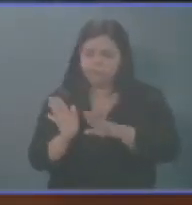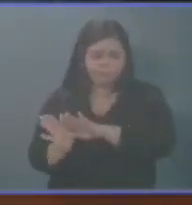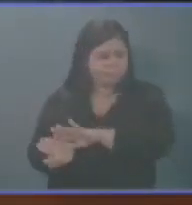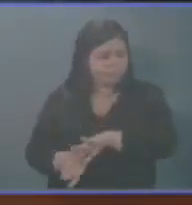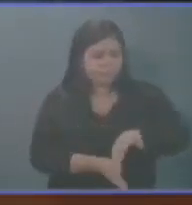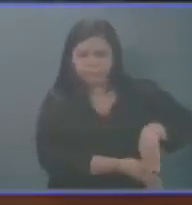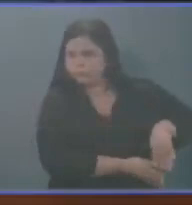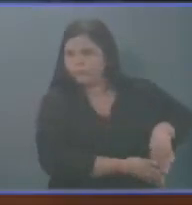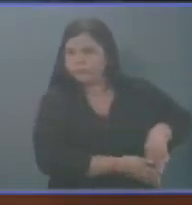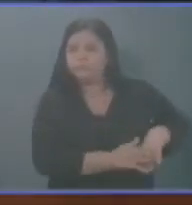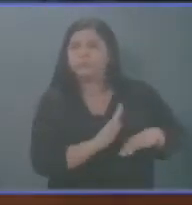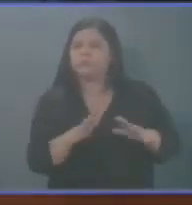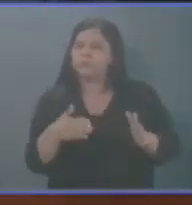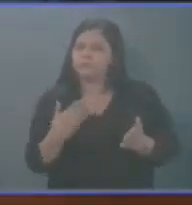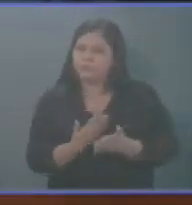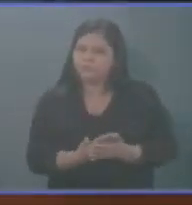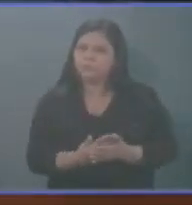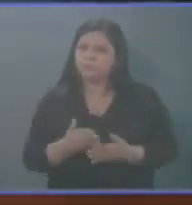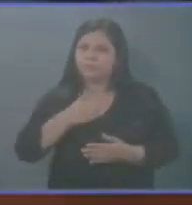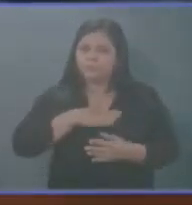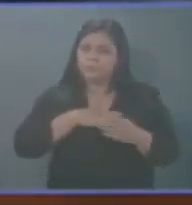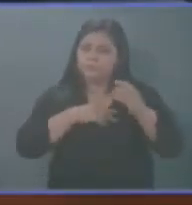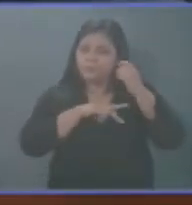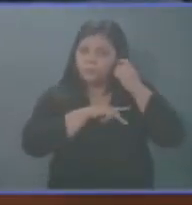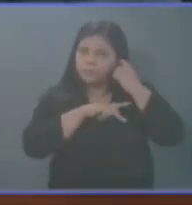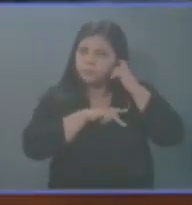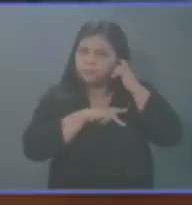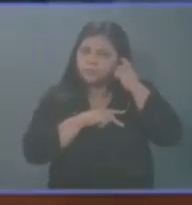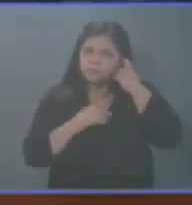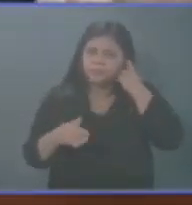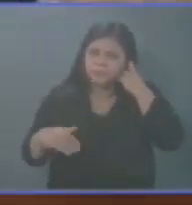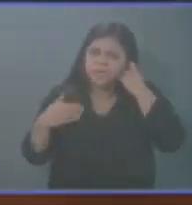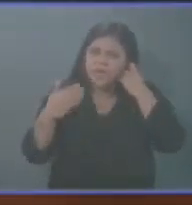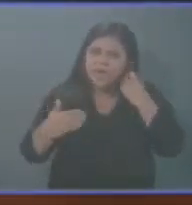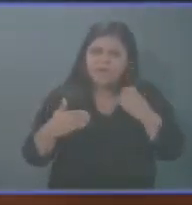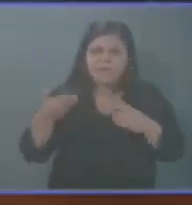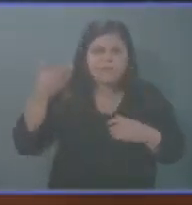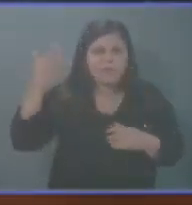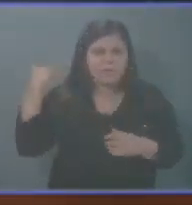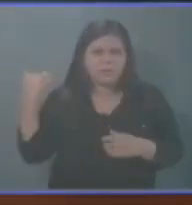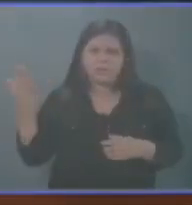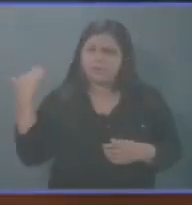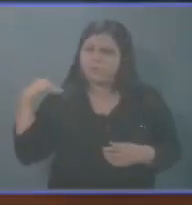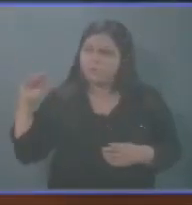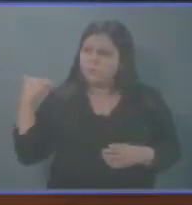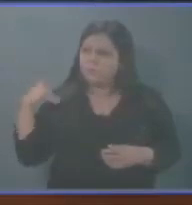Y eso es algo que en mi persona durante muchos años fue un hábito.